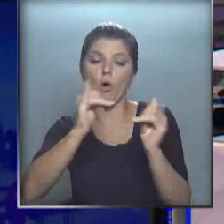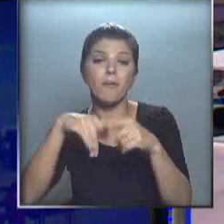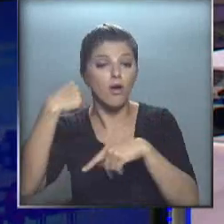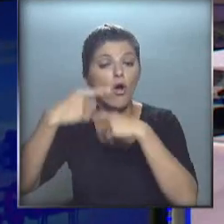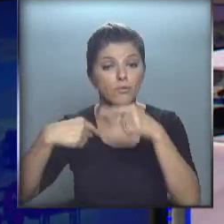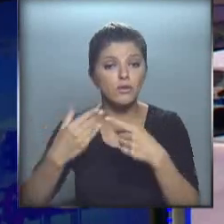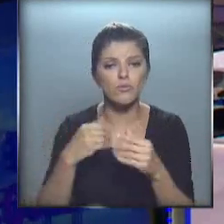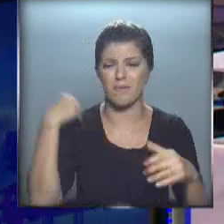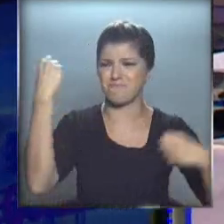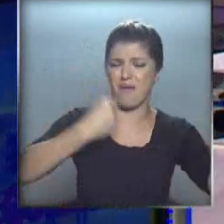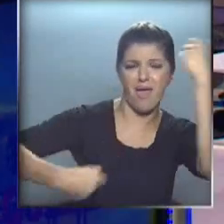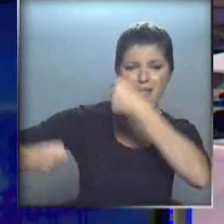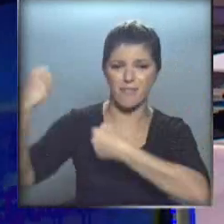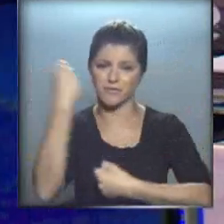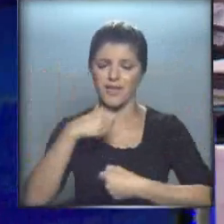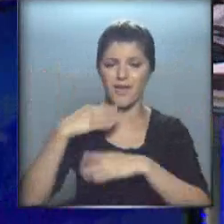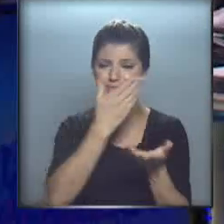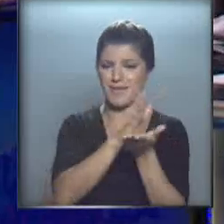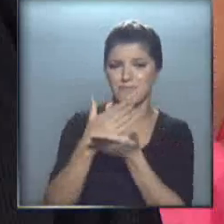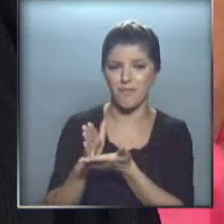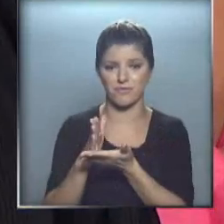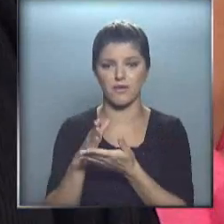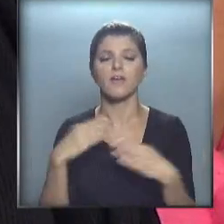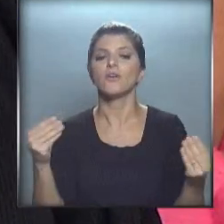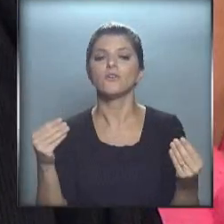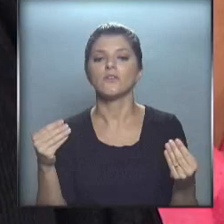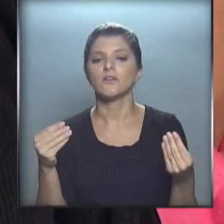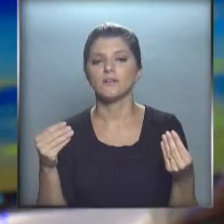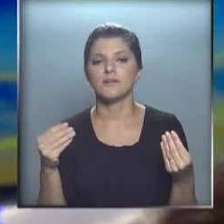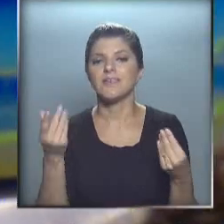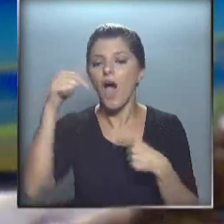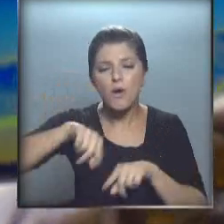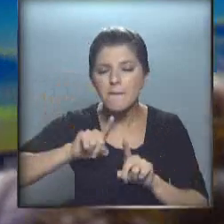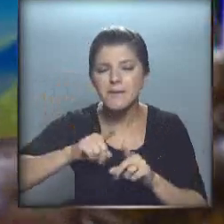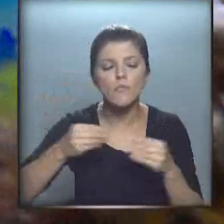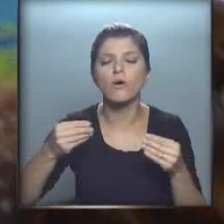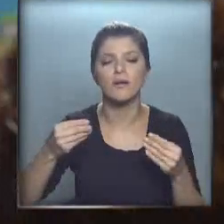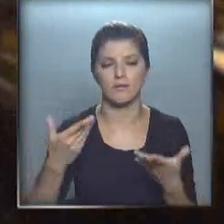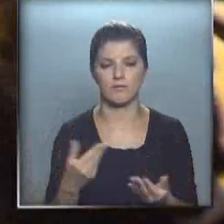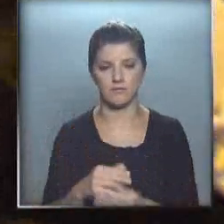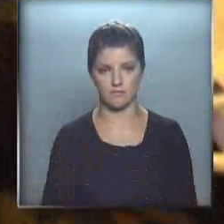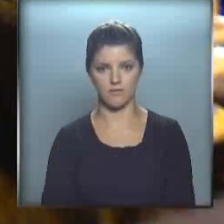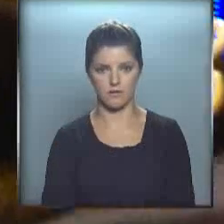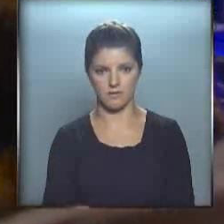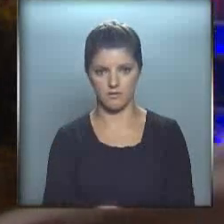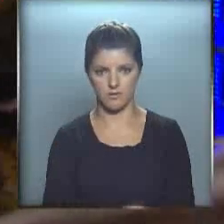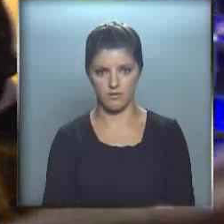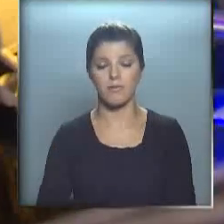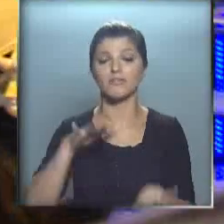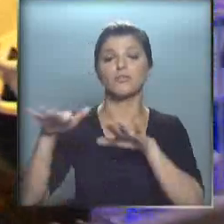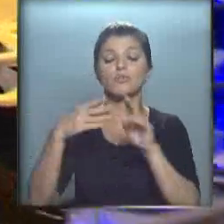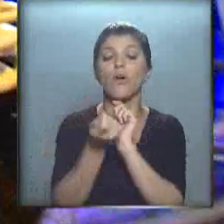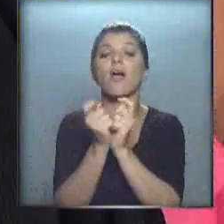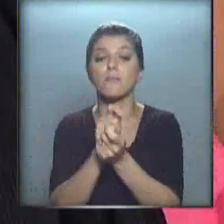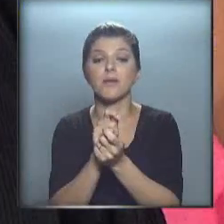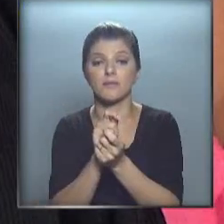siguen pegando y digo, se siguen discriminando entre ellos. Entonces, ¿qué se puede hacer ahora en este momento como para empezar a mover las cosas y que